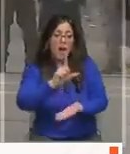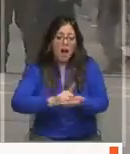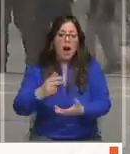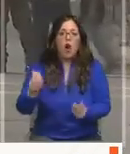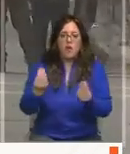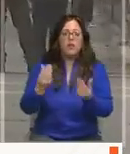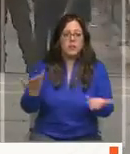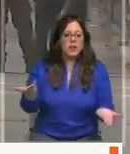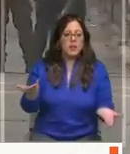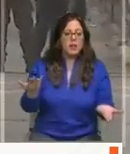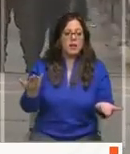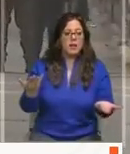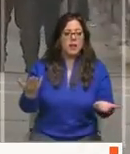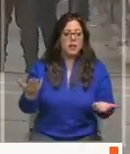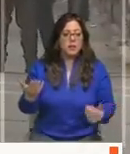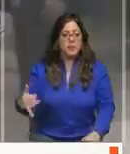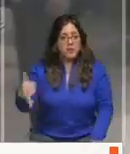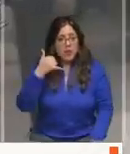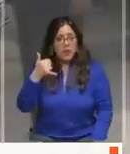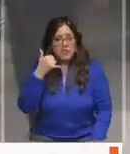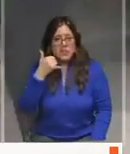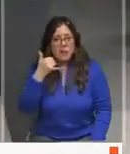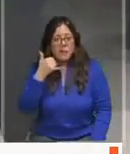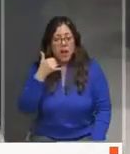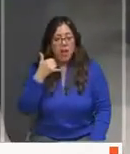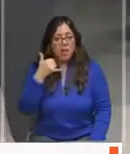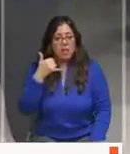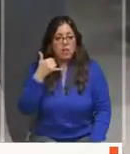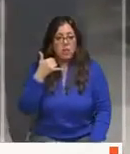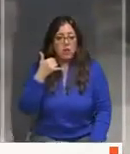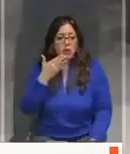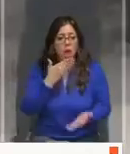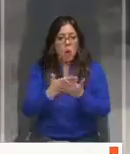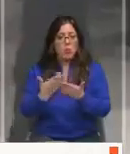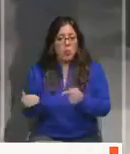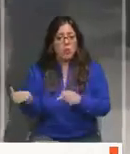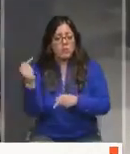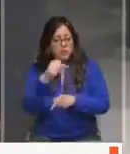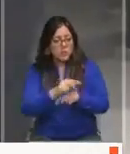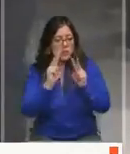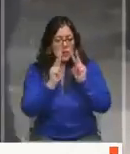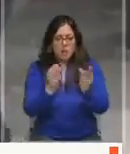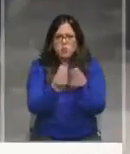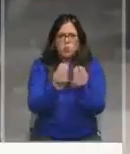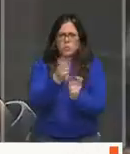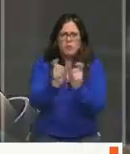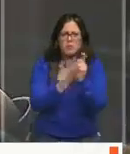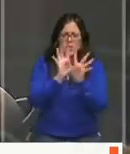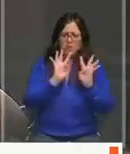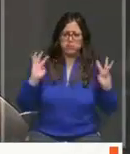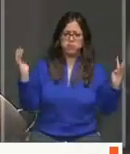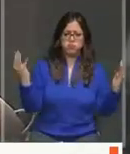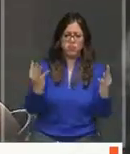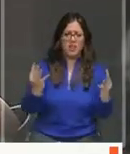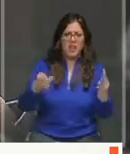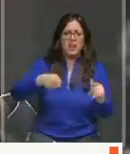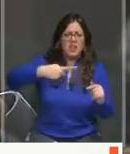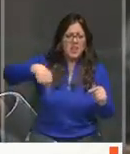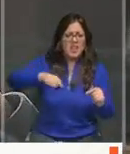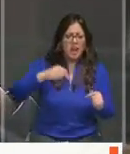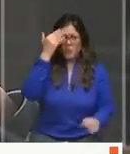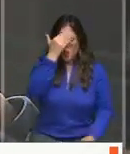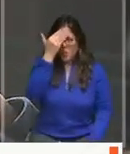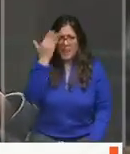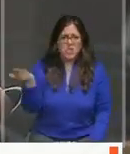llamado a través de nuestra central de comunicaciones, y al llegar obviamente había gran cantidad de gente, que fue la primera situación que nos